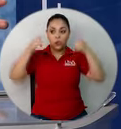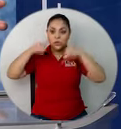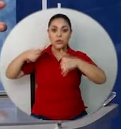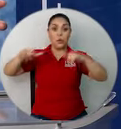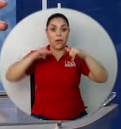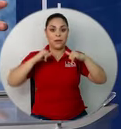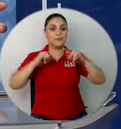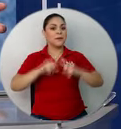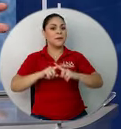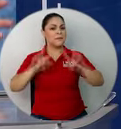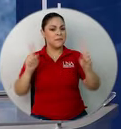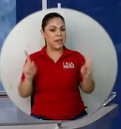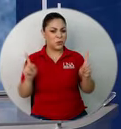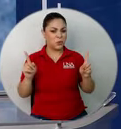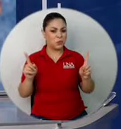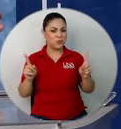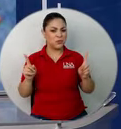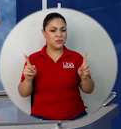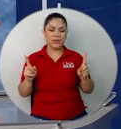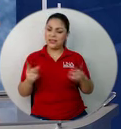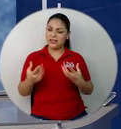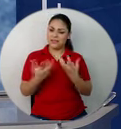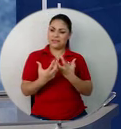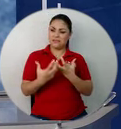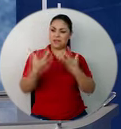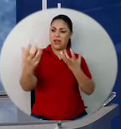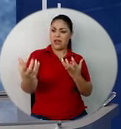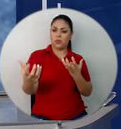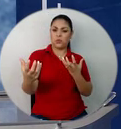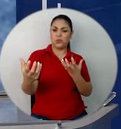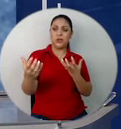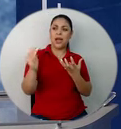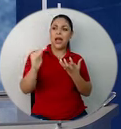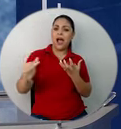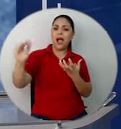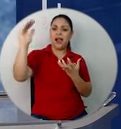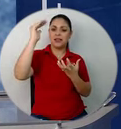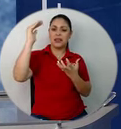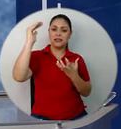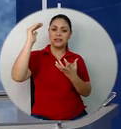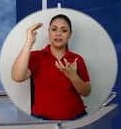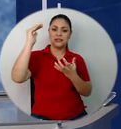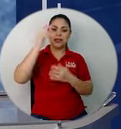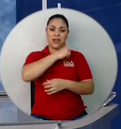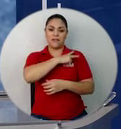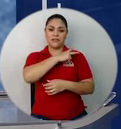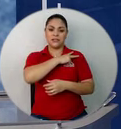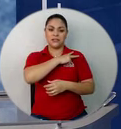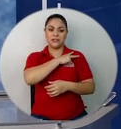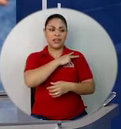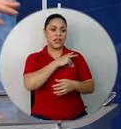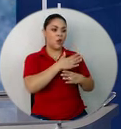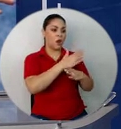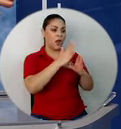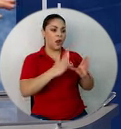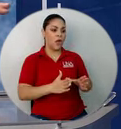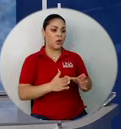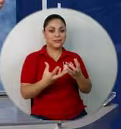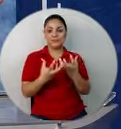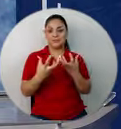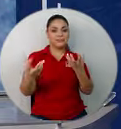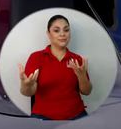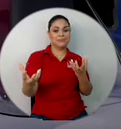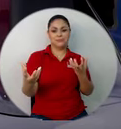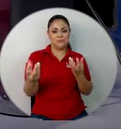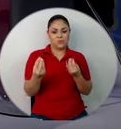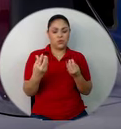misma sintonía, pero hay un divorcio absoluto entre los altos mandos, los mandos medios y las personas